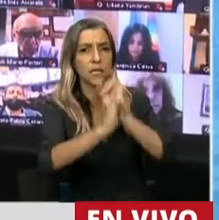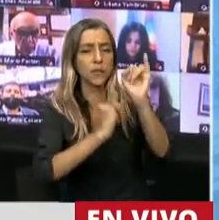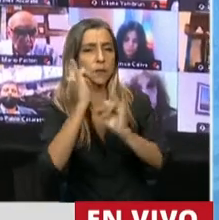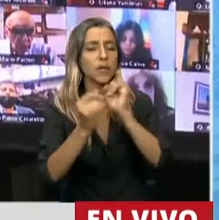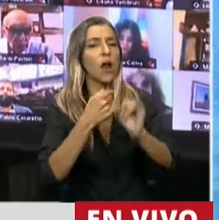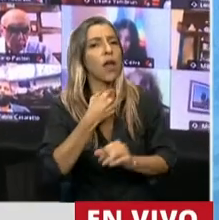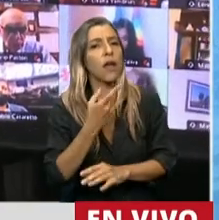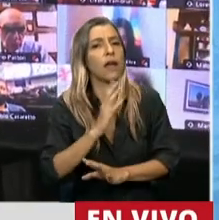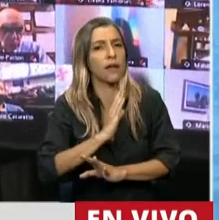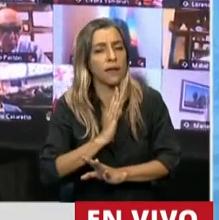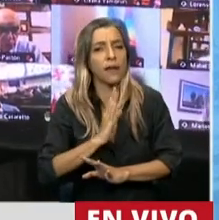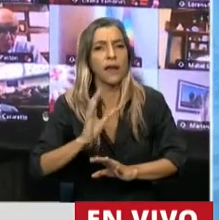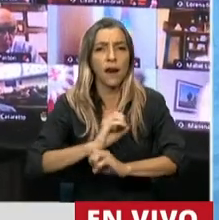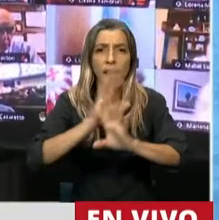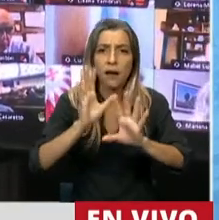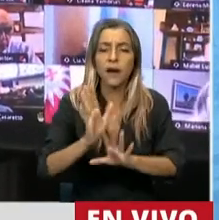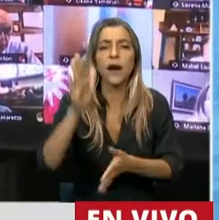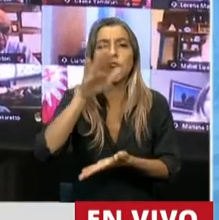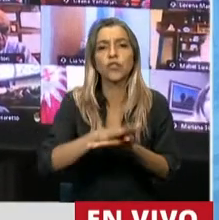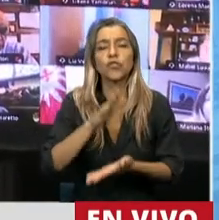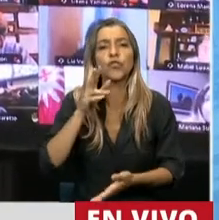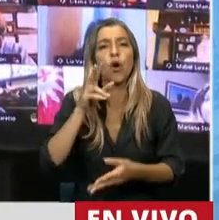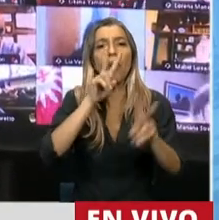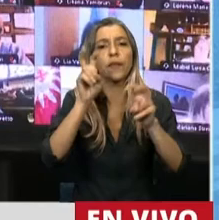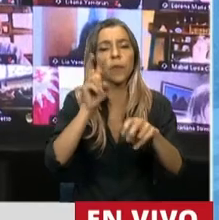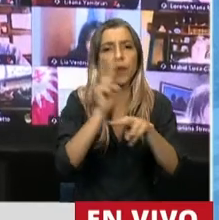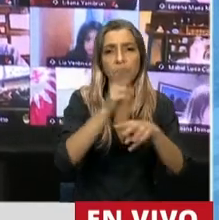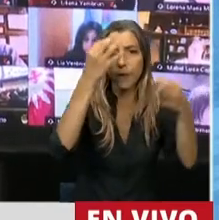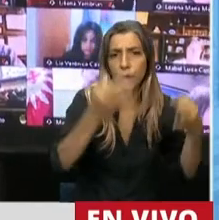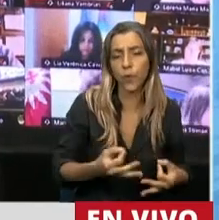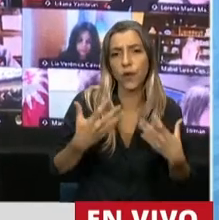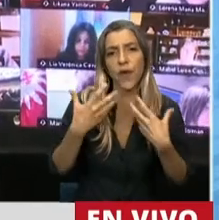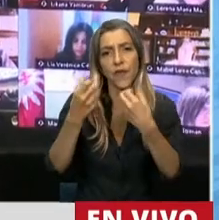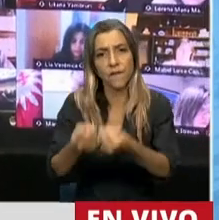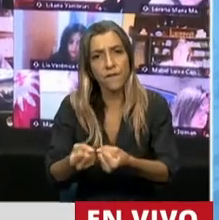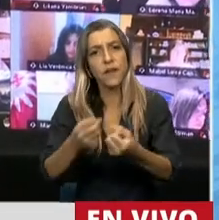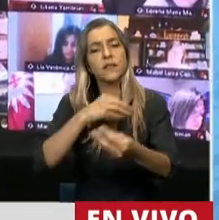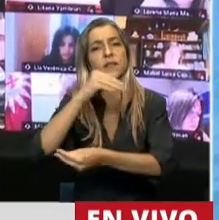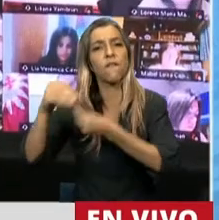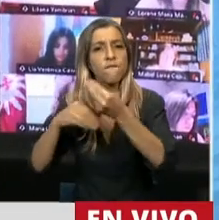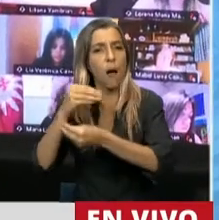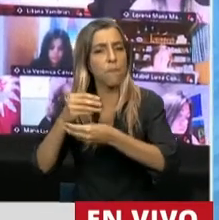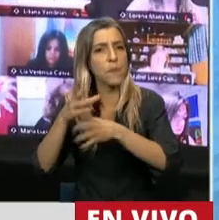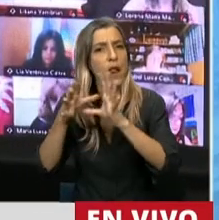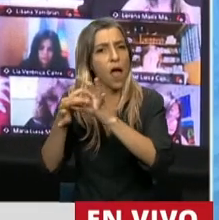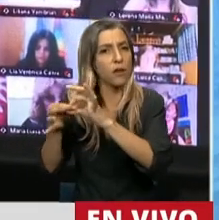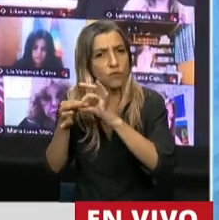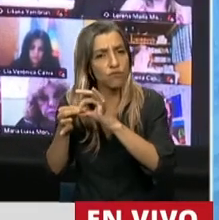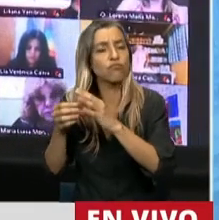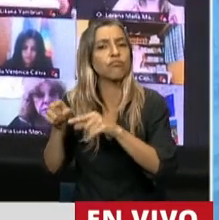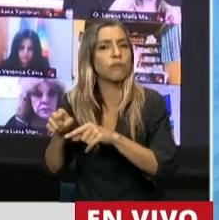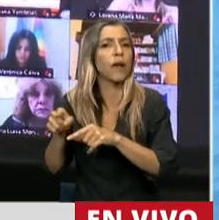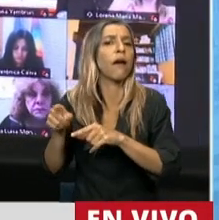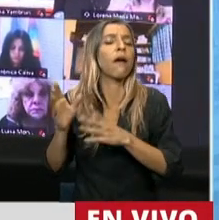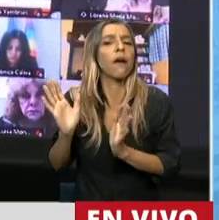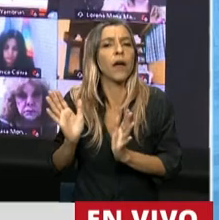generar conciencia sobre los temas de seguridad y defensa, amalgamar a la familia de los uniformados, determinar